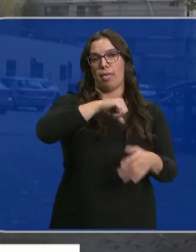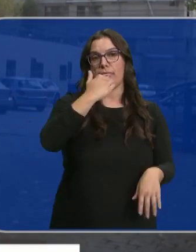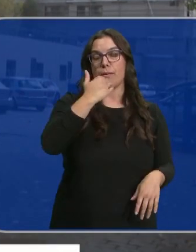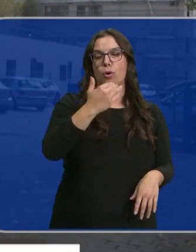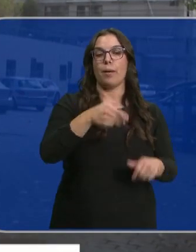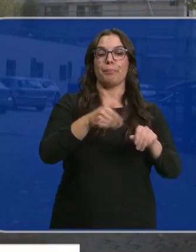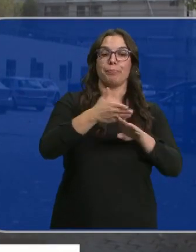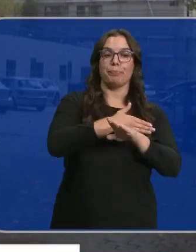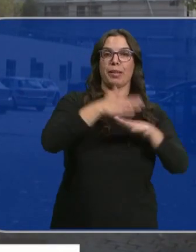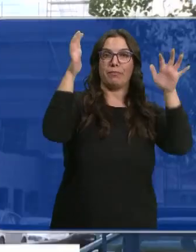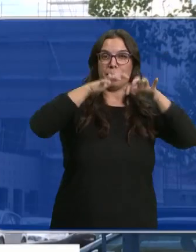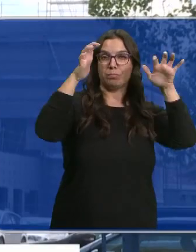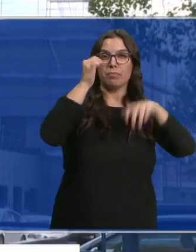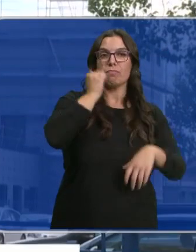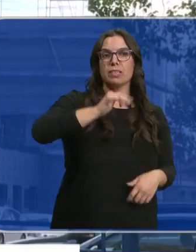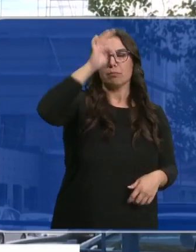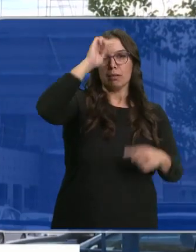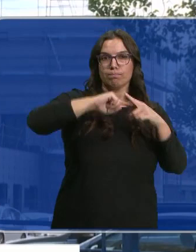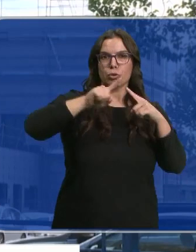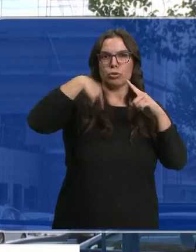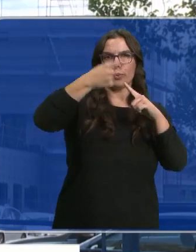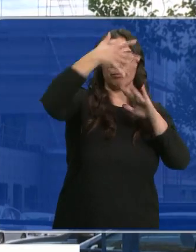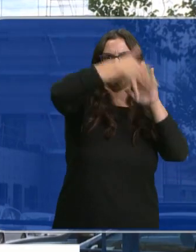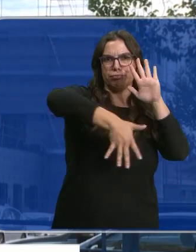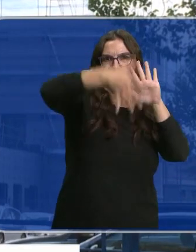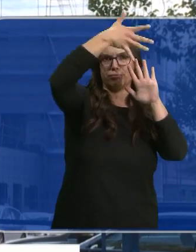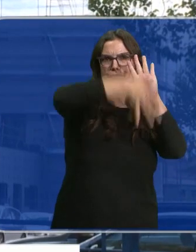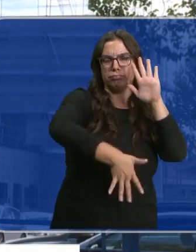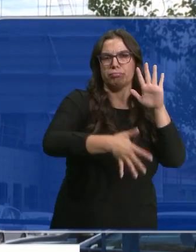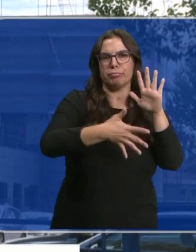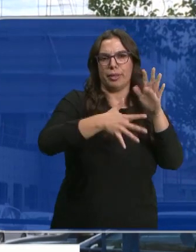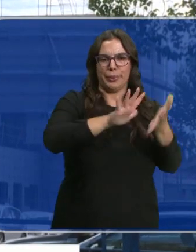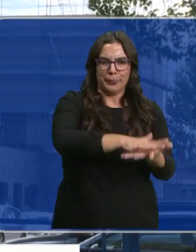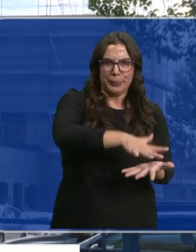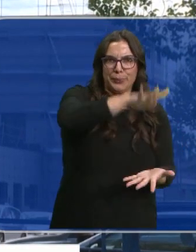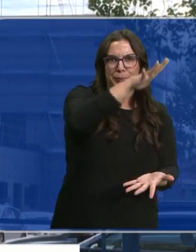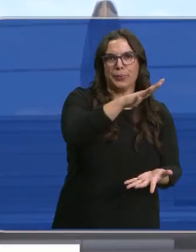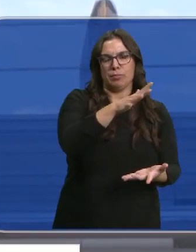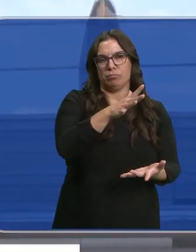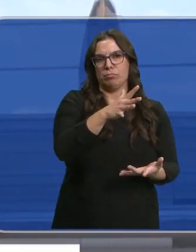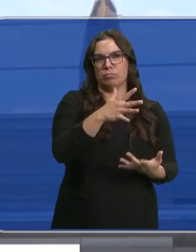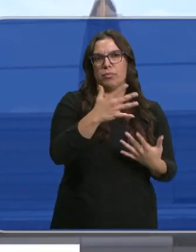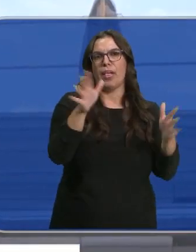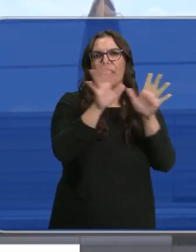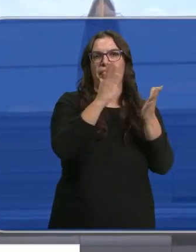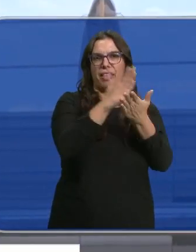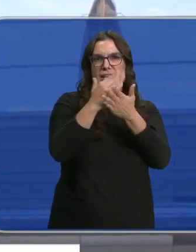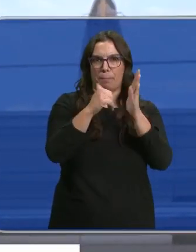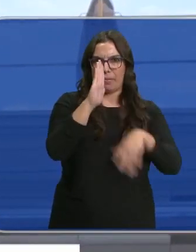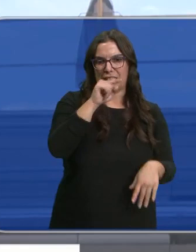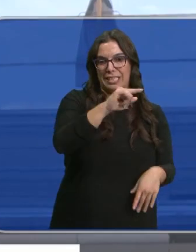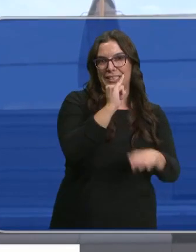lluvias caídas el fin de semana, han provocado importantes filtraciones e inundaciones en más de una decena de aulas de